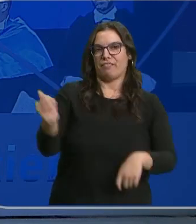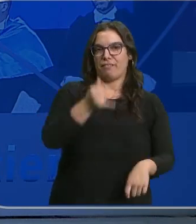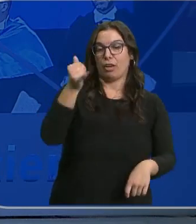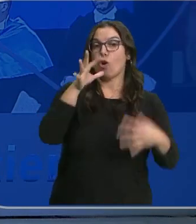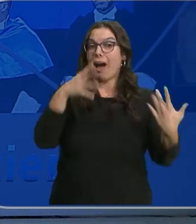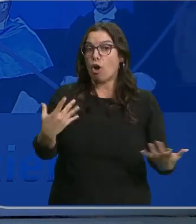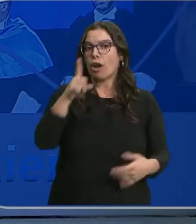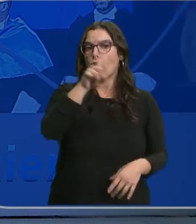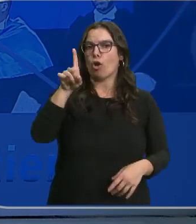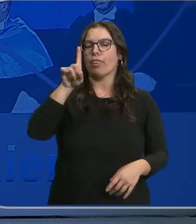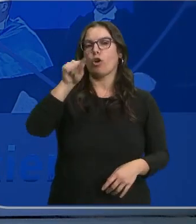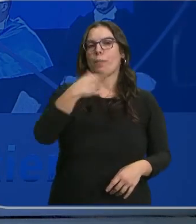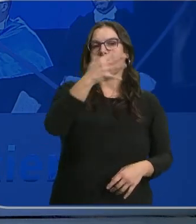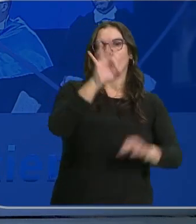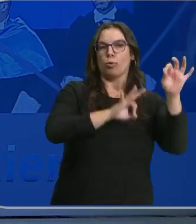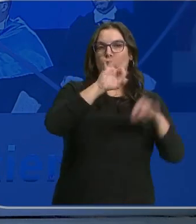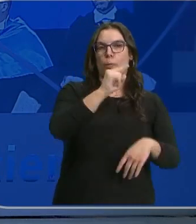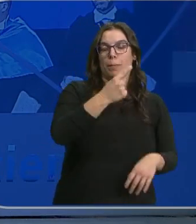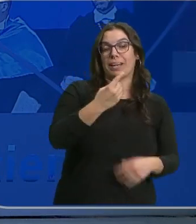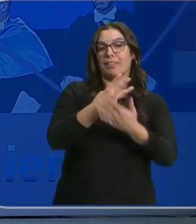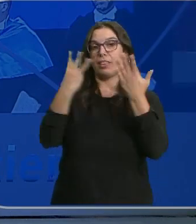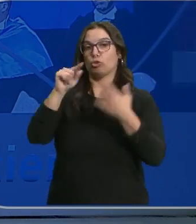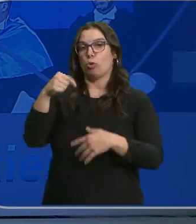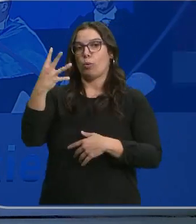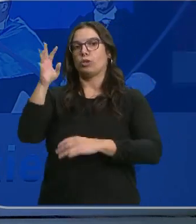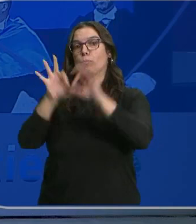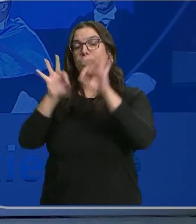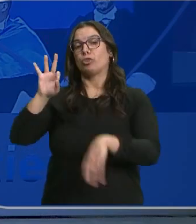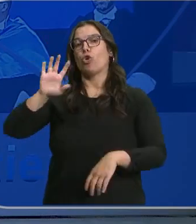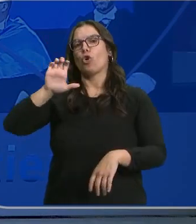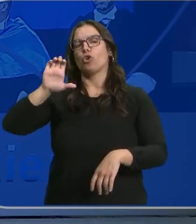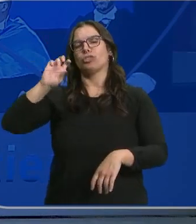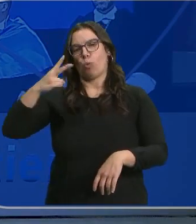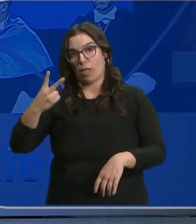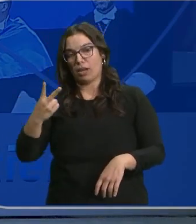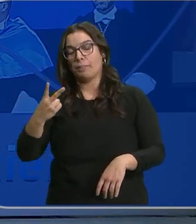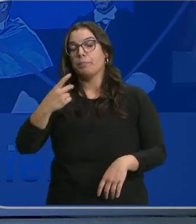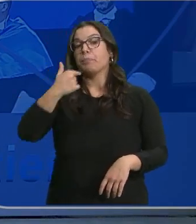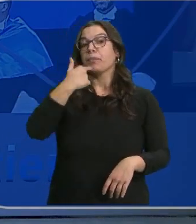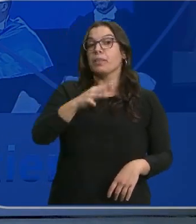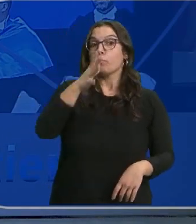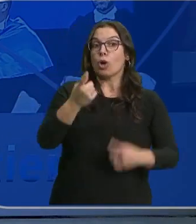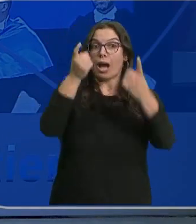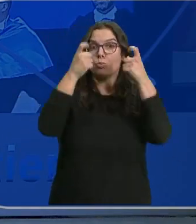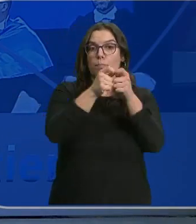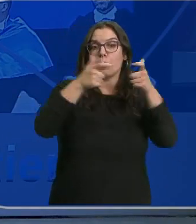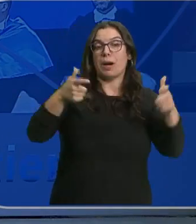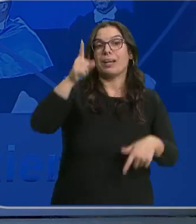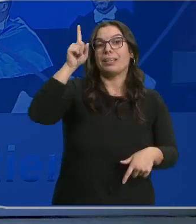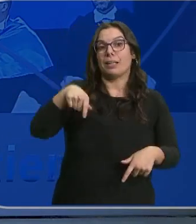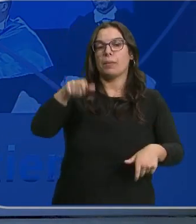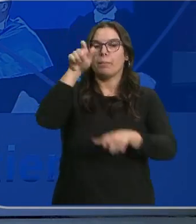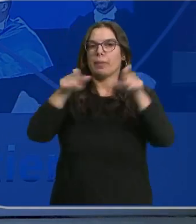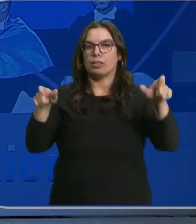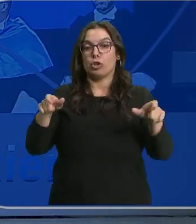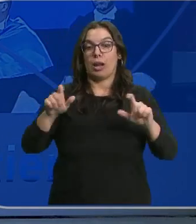en el 11,5% en primaria y en un 18,4% en secundaria. Rocío Lucas lo achaca al incremento del alumnado y a la movilidad de personal